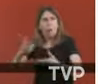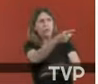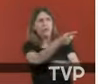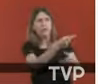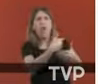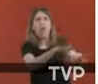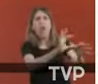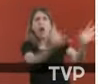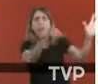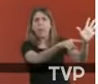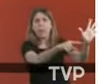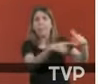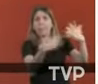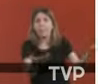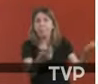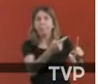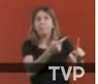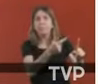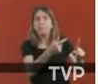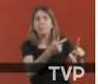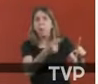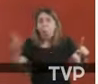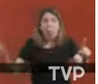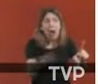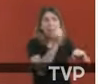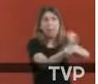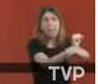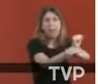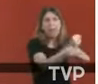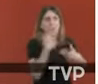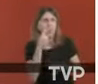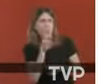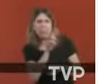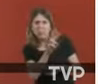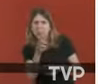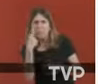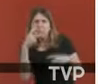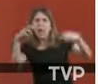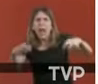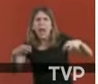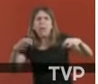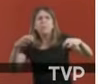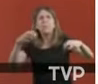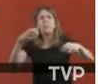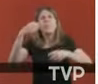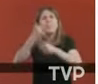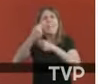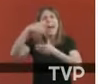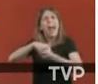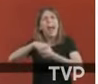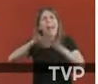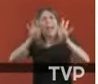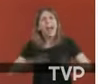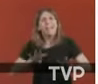El Inca va preso y empieza a mirar a los carceleros que juegan al ajedrez, un juego que desconocían